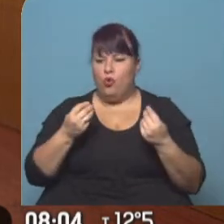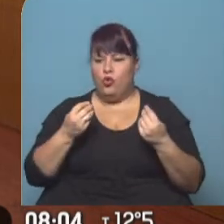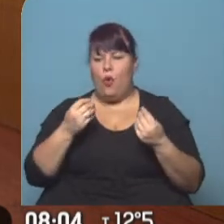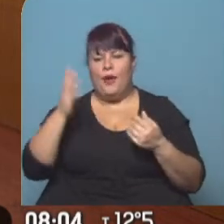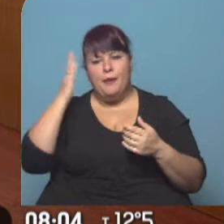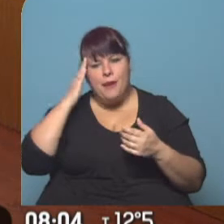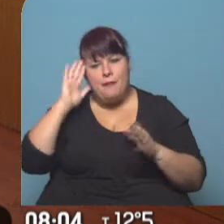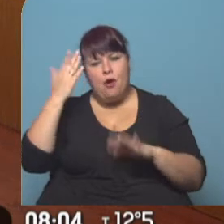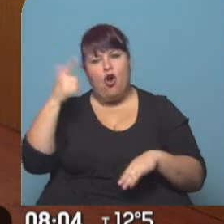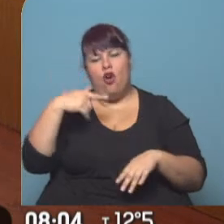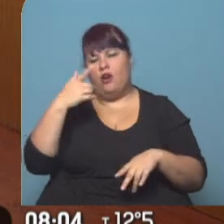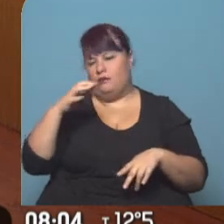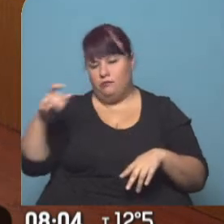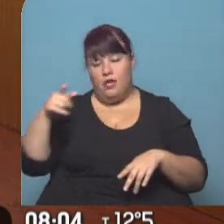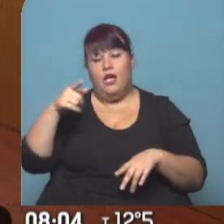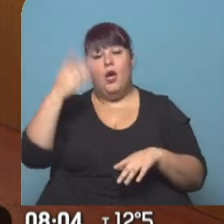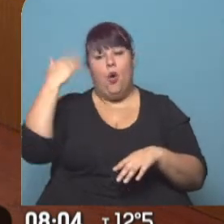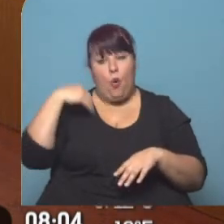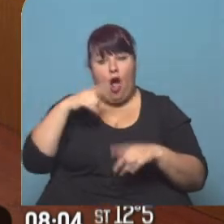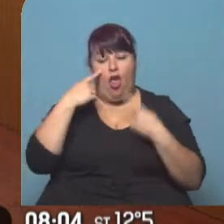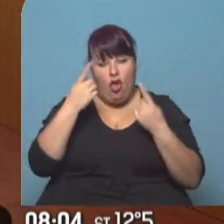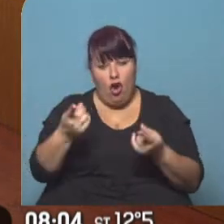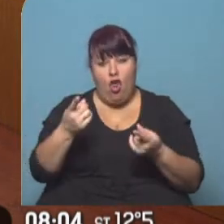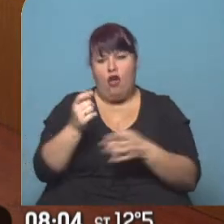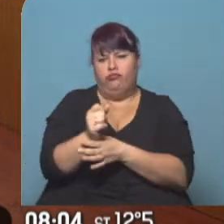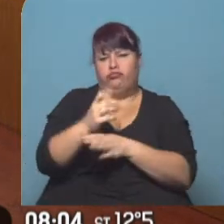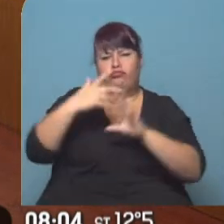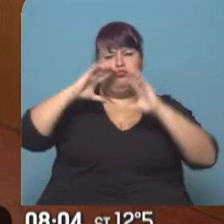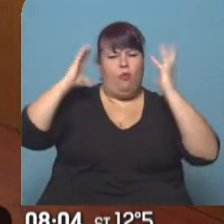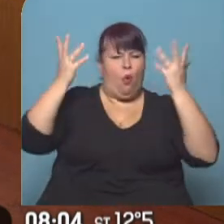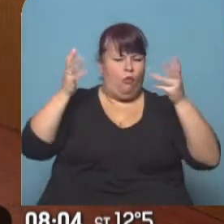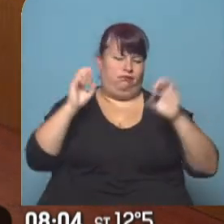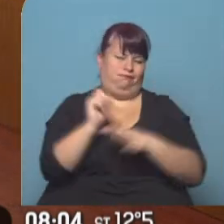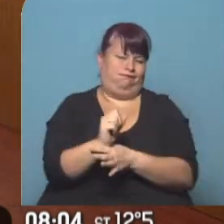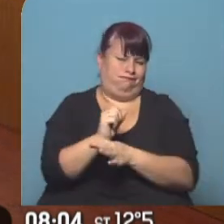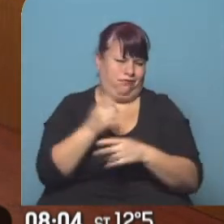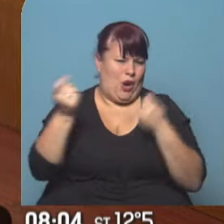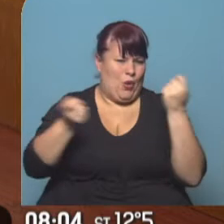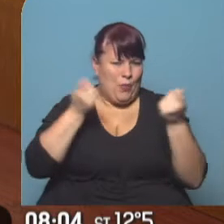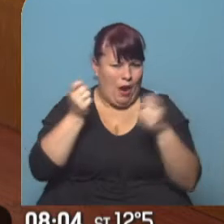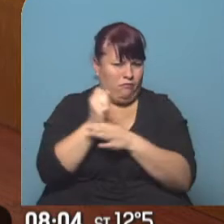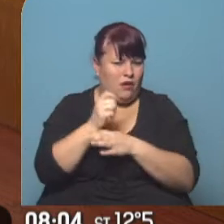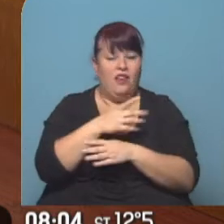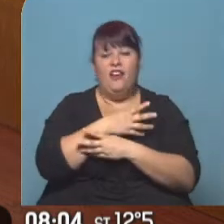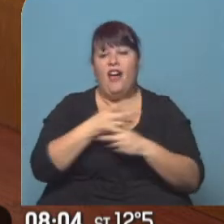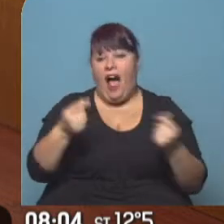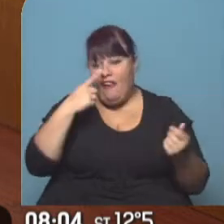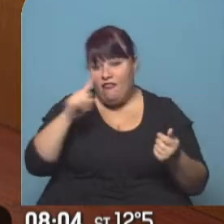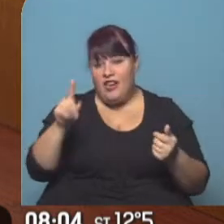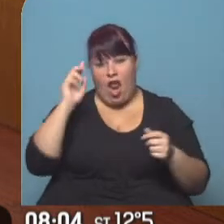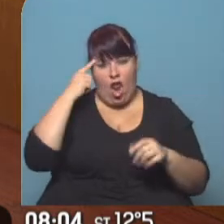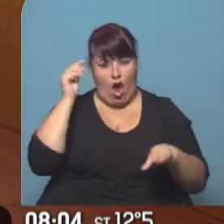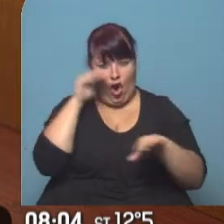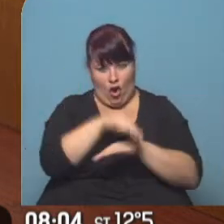las memorias de Nijinsky, quien luego de haber conocido la fama mundial, un gigantesco bailarín, terminó sus días en un